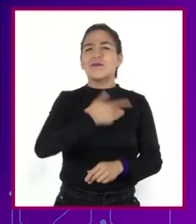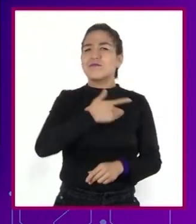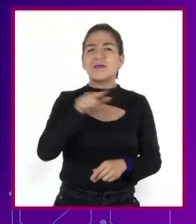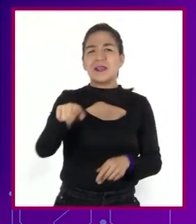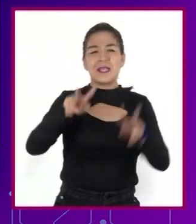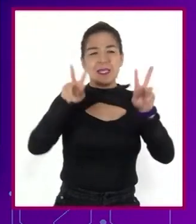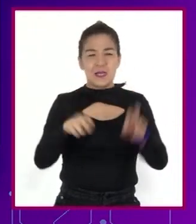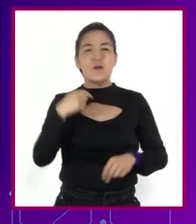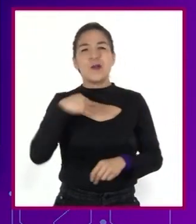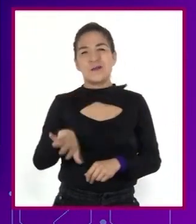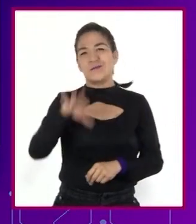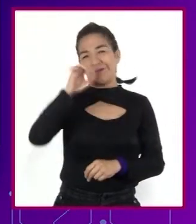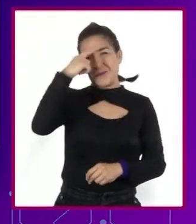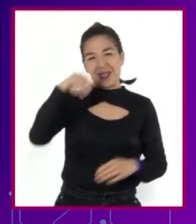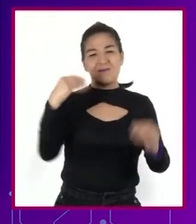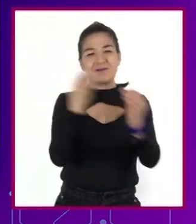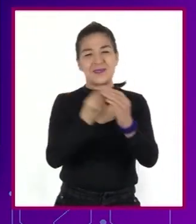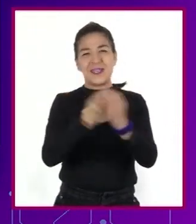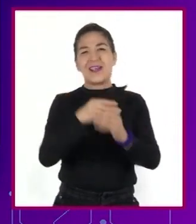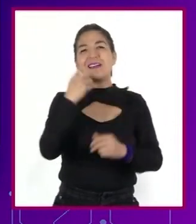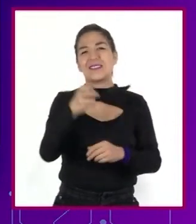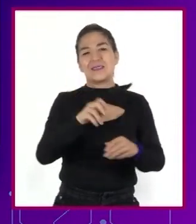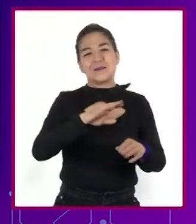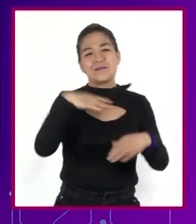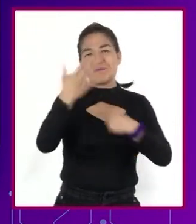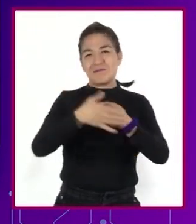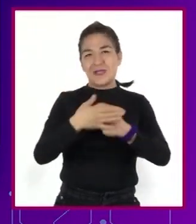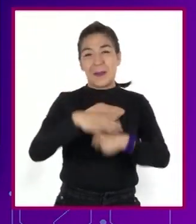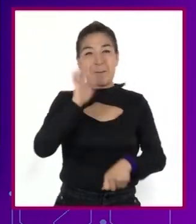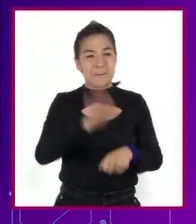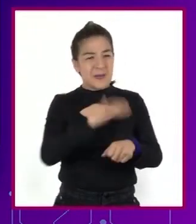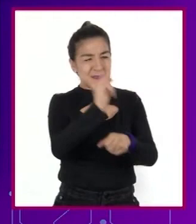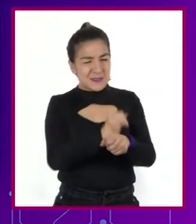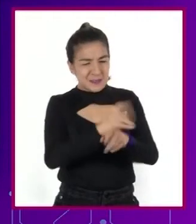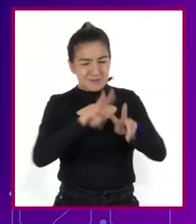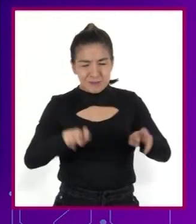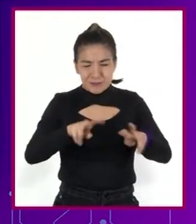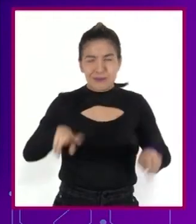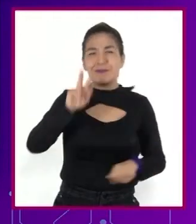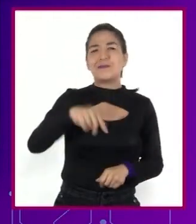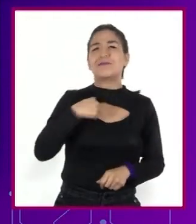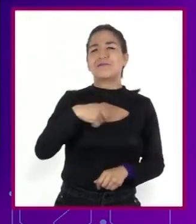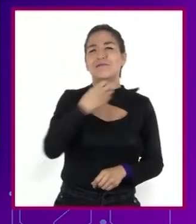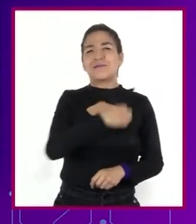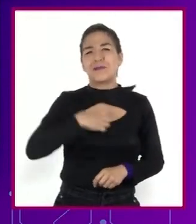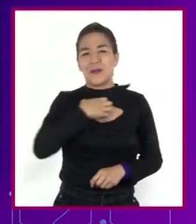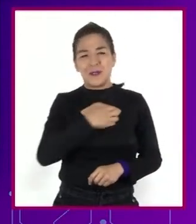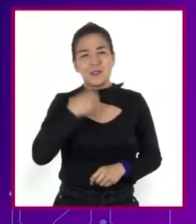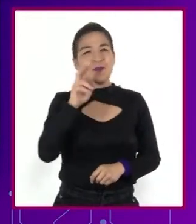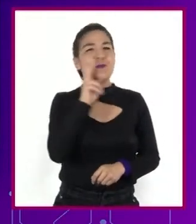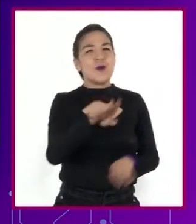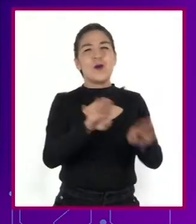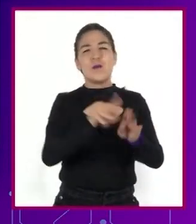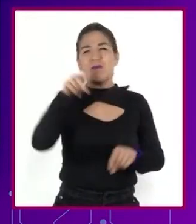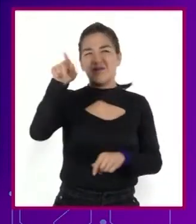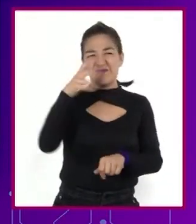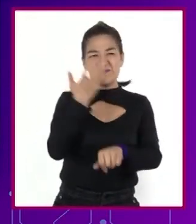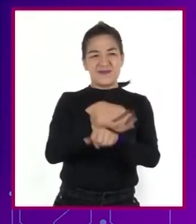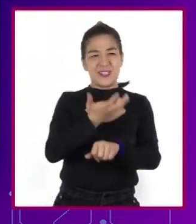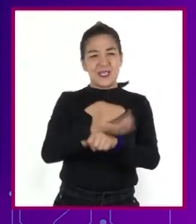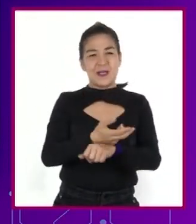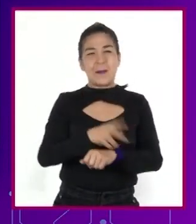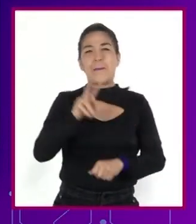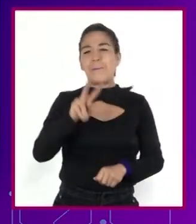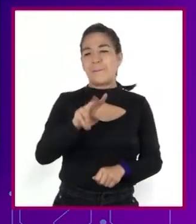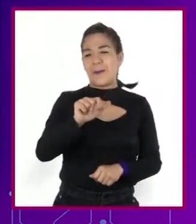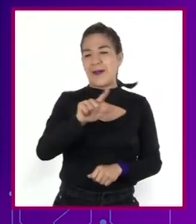Lo escogí para la clase abierta de fin de mes. Y entre más investigo, más me emociona. Ayer vi un video sobre un estadounidense, Vaya